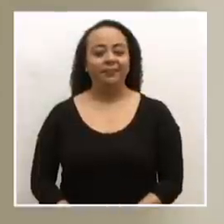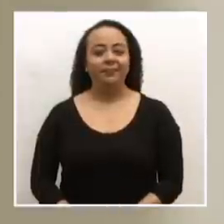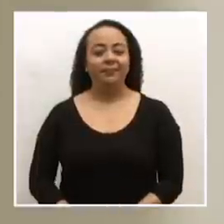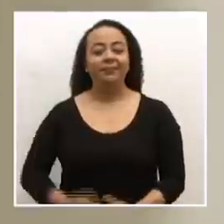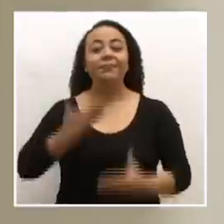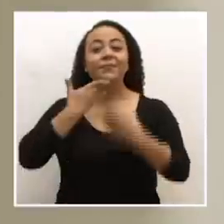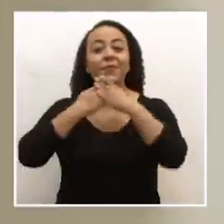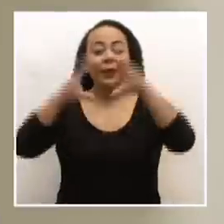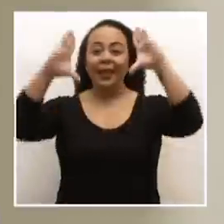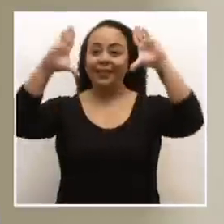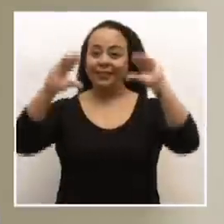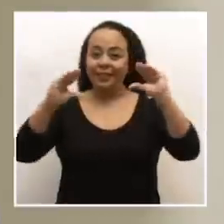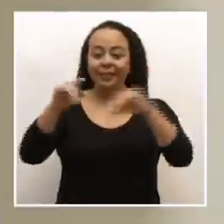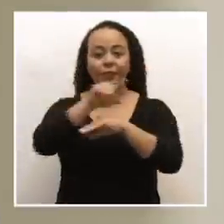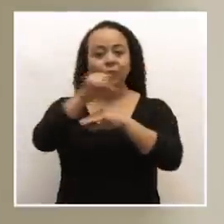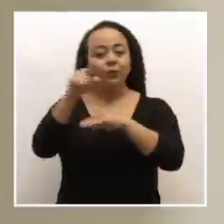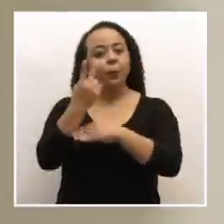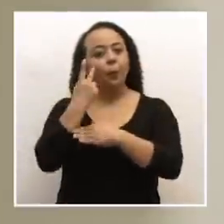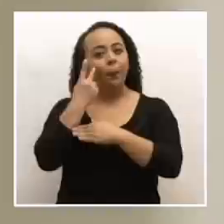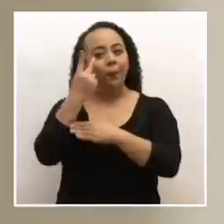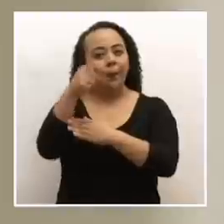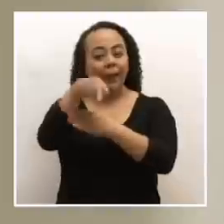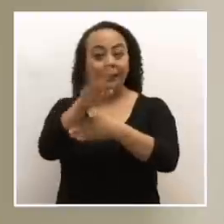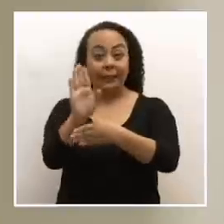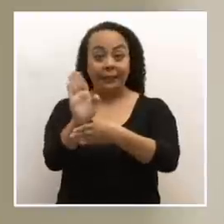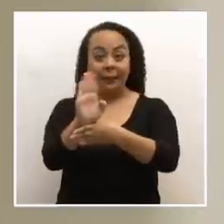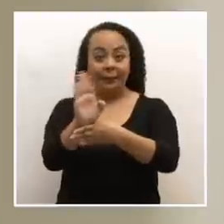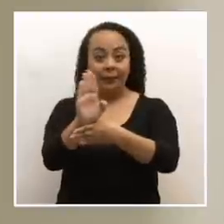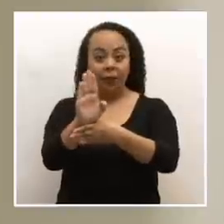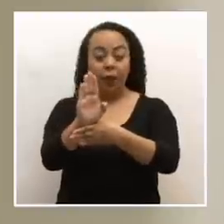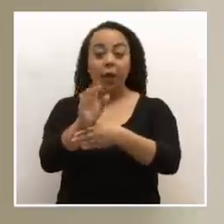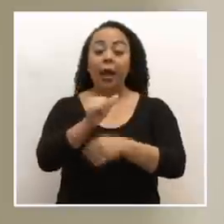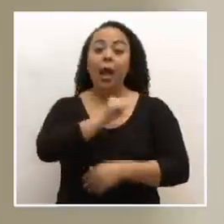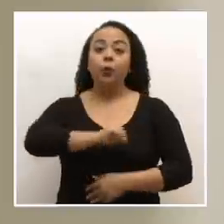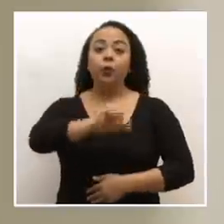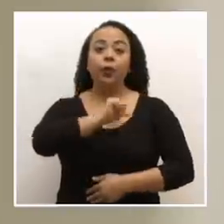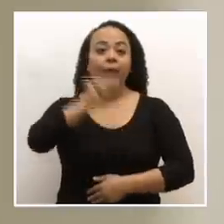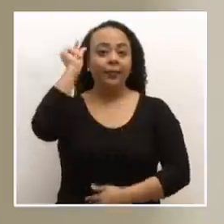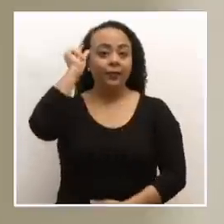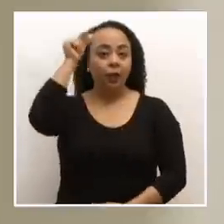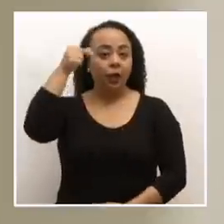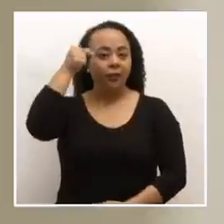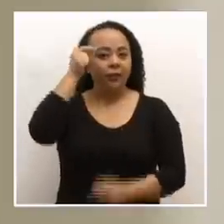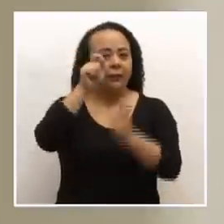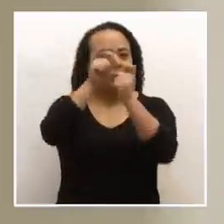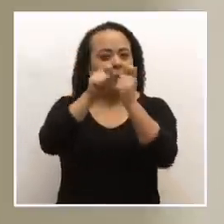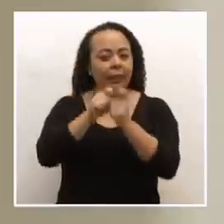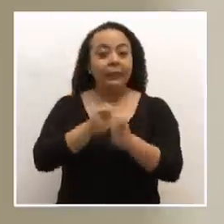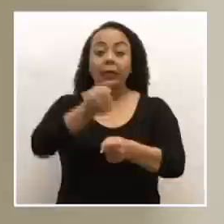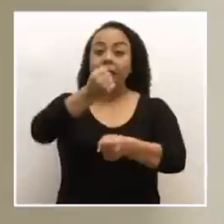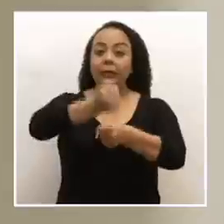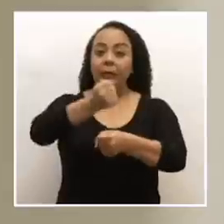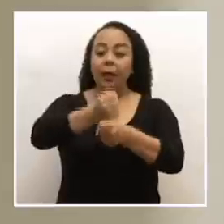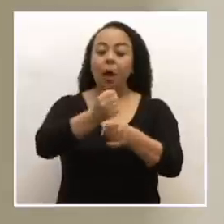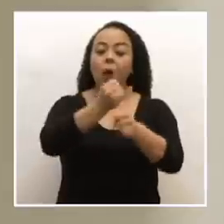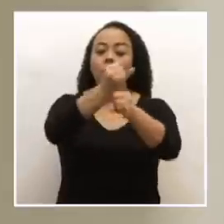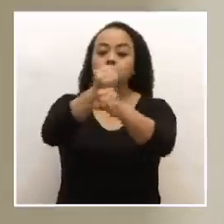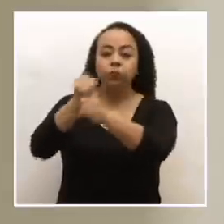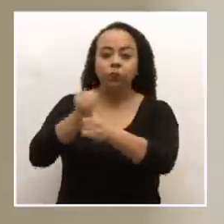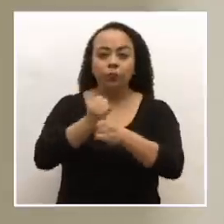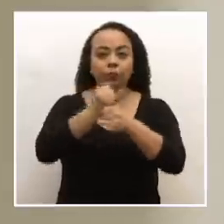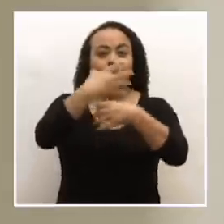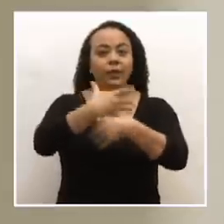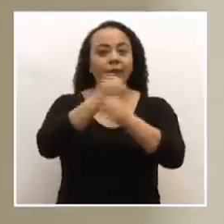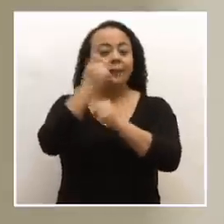Muy buenas tardes a quienes nos sintonizan en esta transmisión, en donde las autoridades de gobierno detallan el trabajo institucional que se